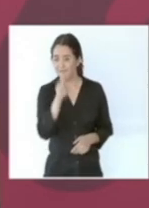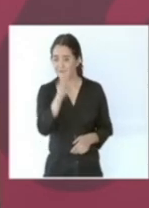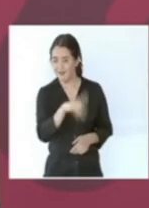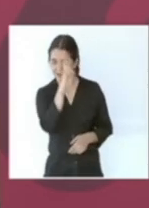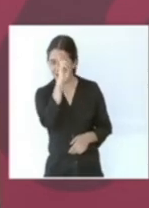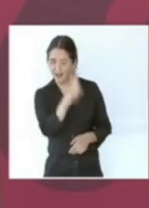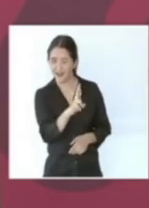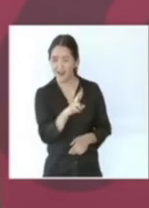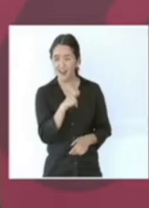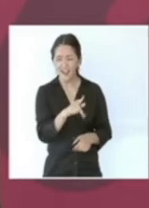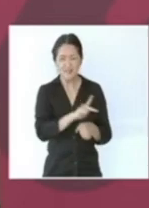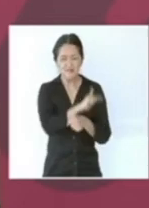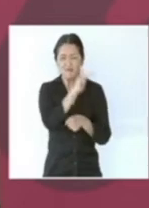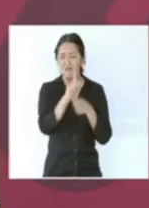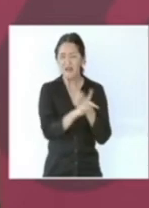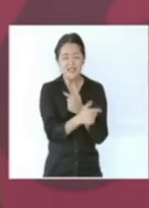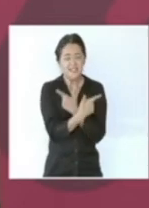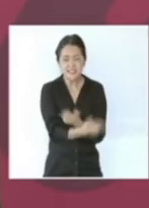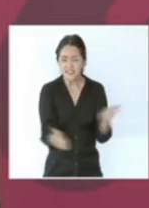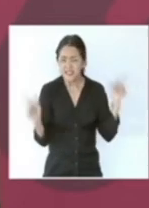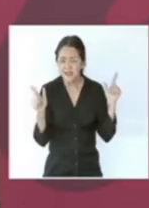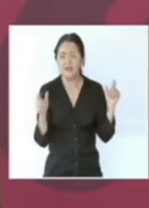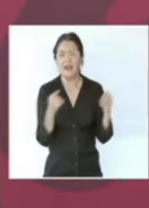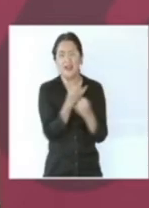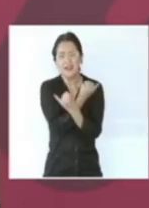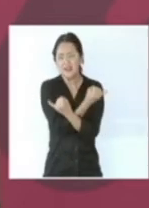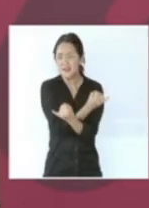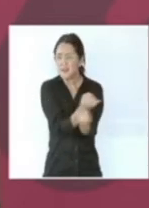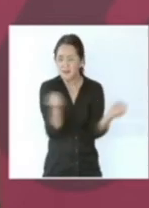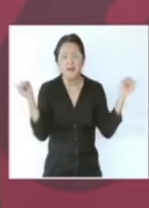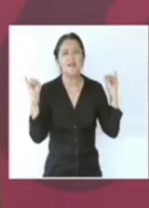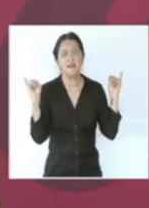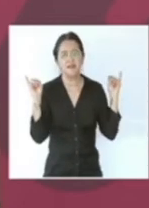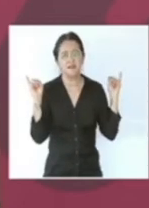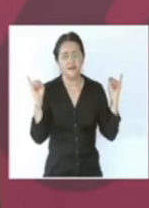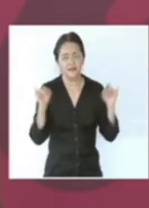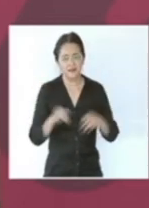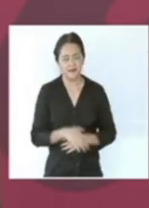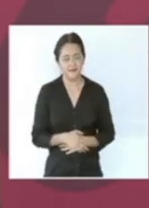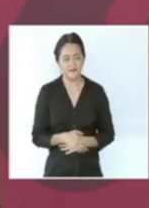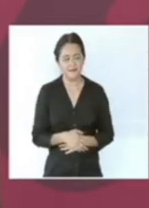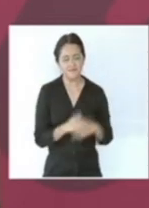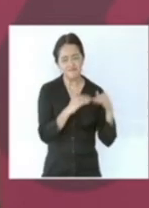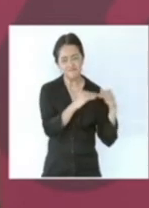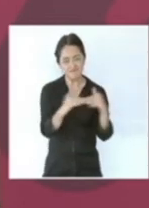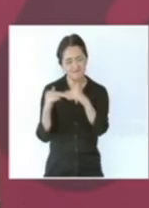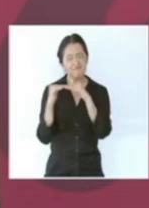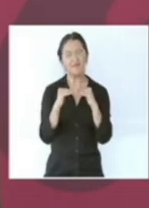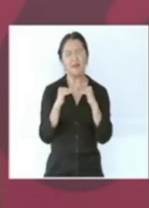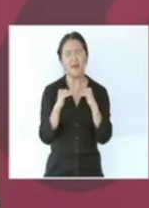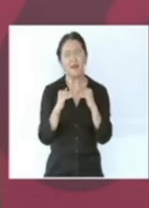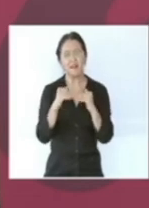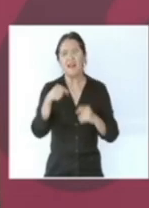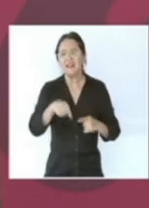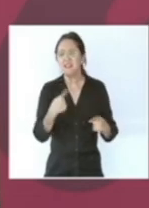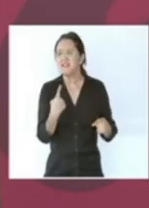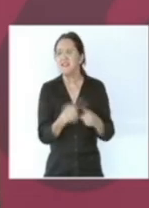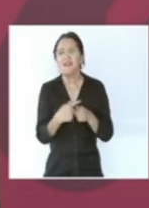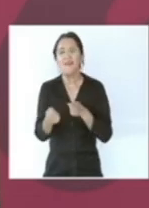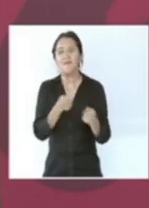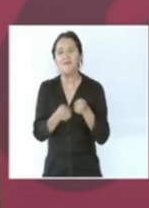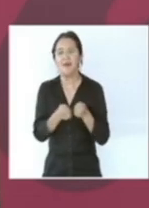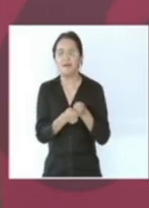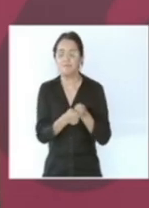es un país libre independiente y soberano aquí manda el pueblo de